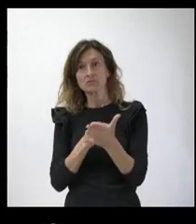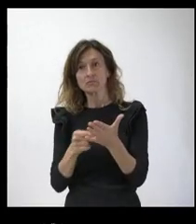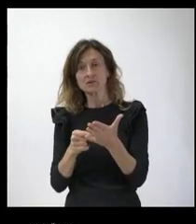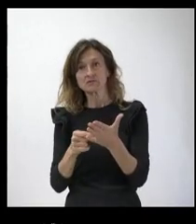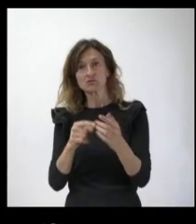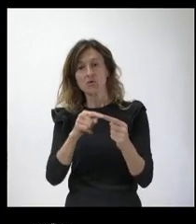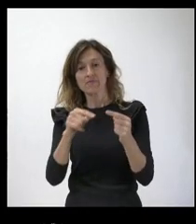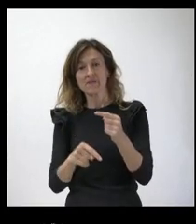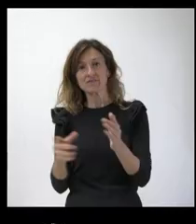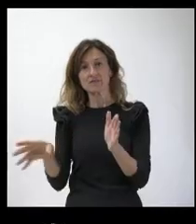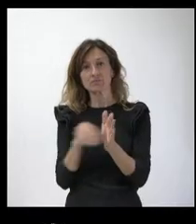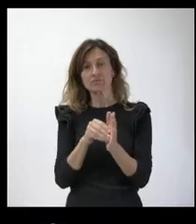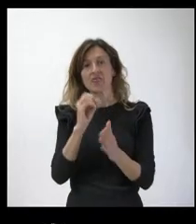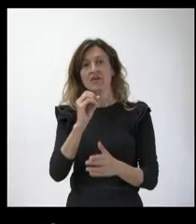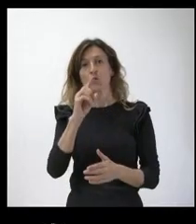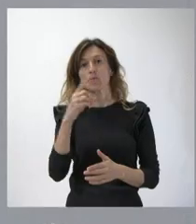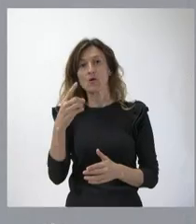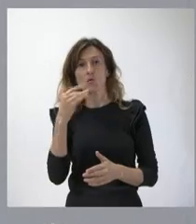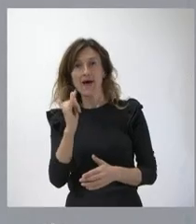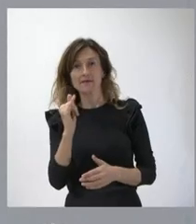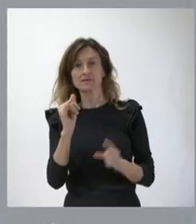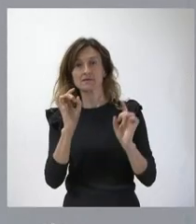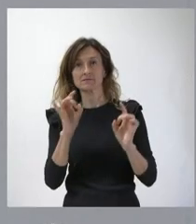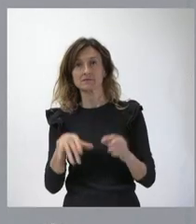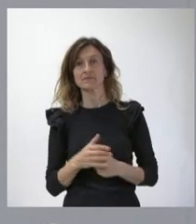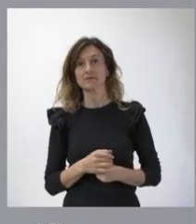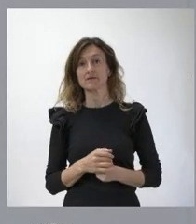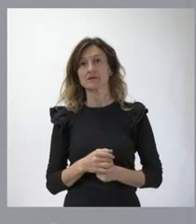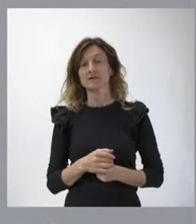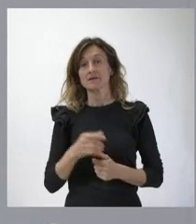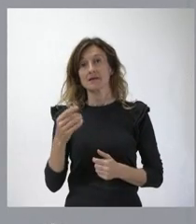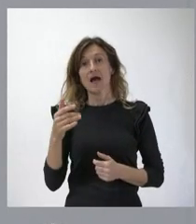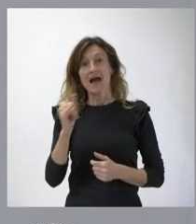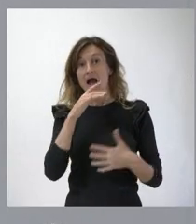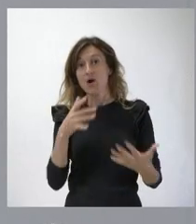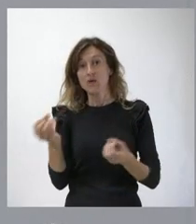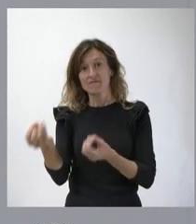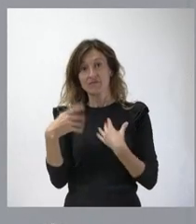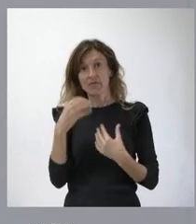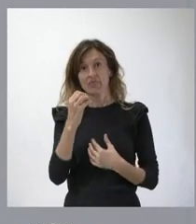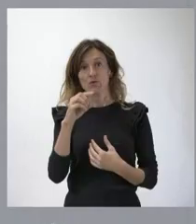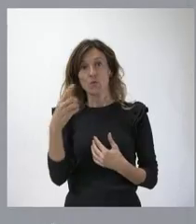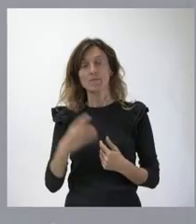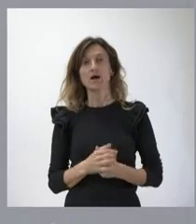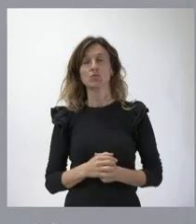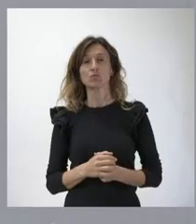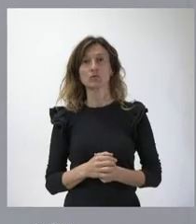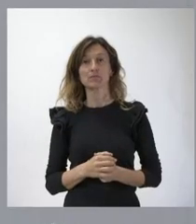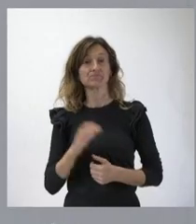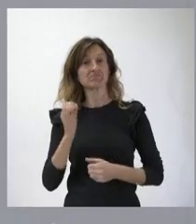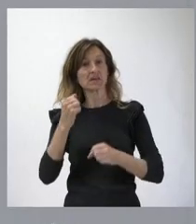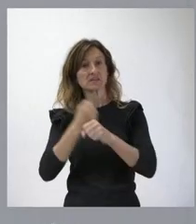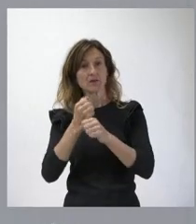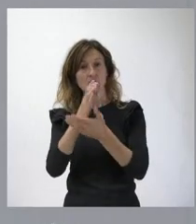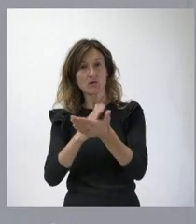que había anteriormente del 0,1 gracias Es que es la que tenemos informada día de hoy por desgracia Es verdad que estamos trabajando todas las